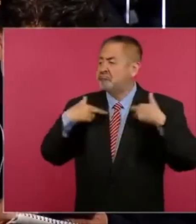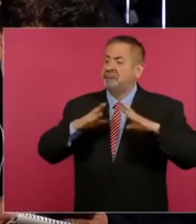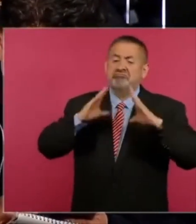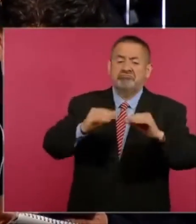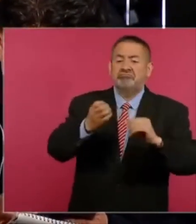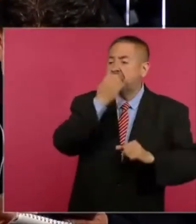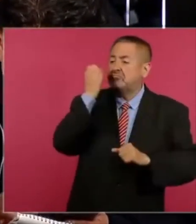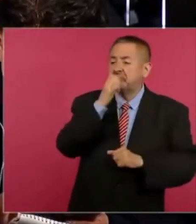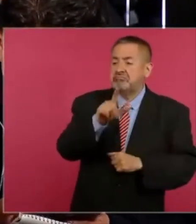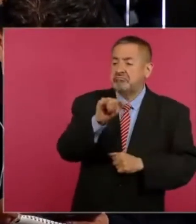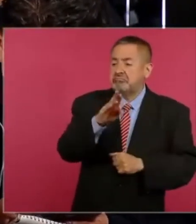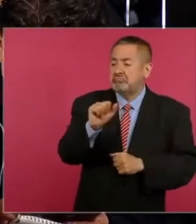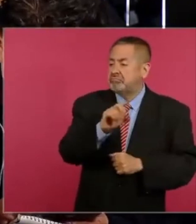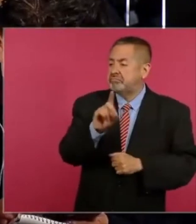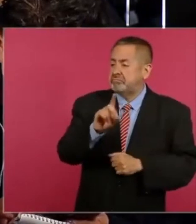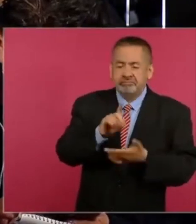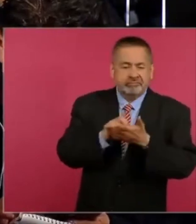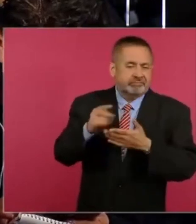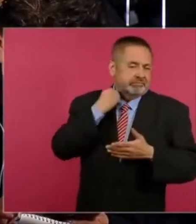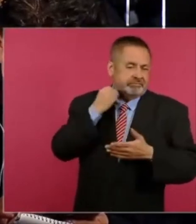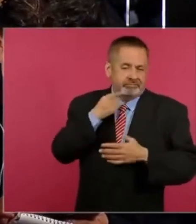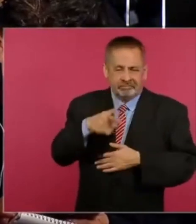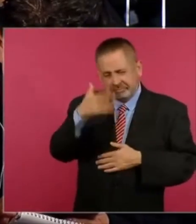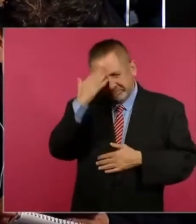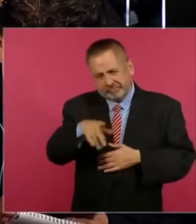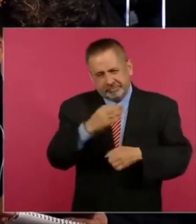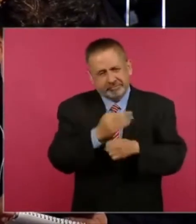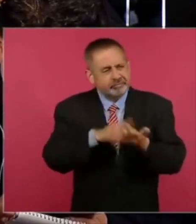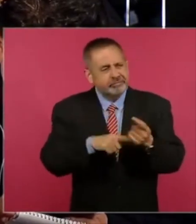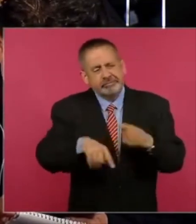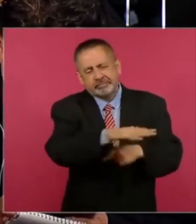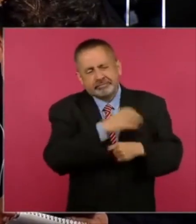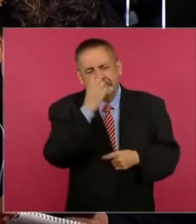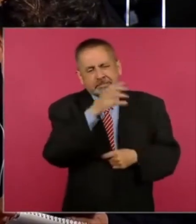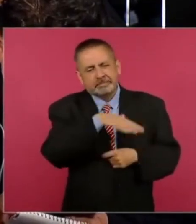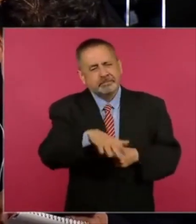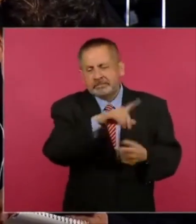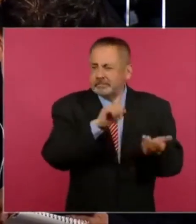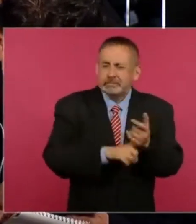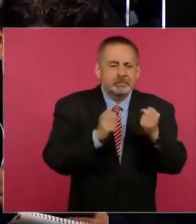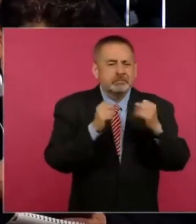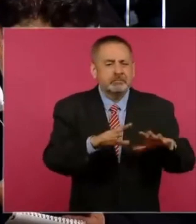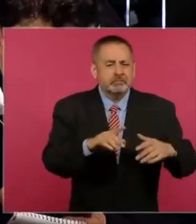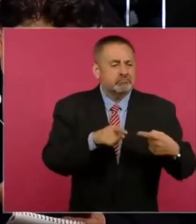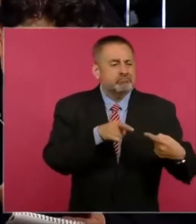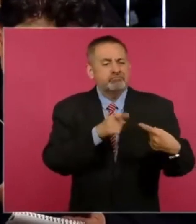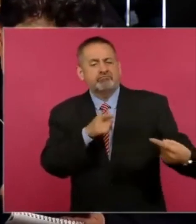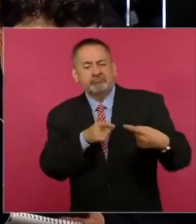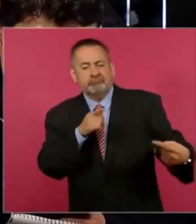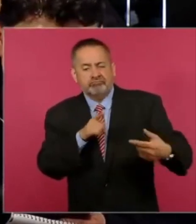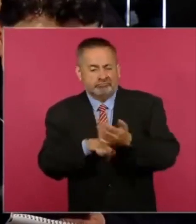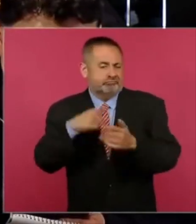la Escuela Libre de Derecho, donde pues usted sabe ahorita pues en esa escuela pues hay muchos de los adversarios de